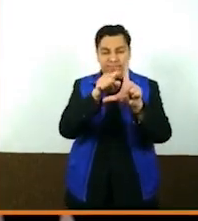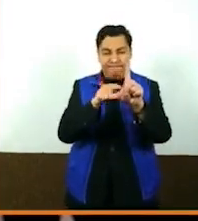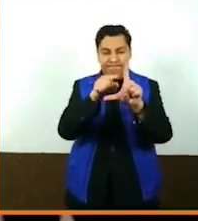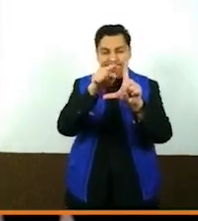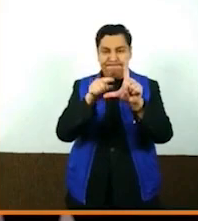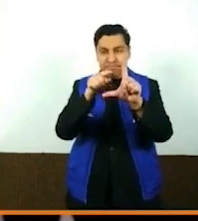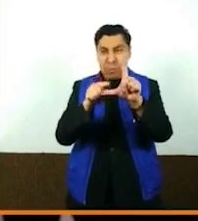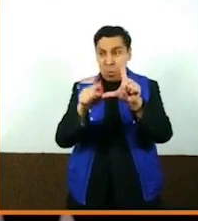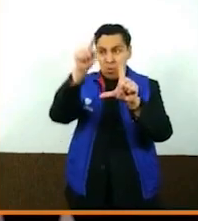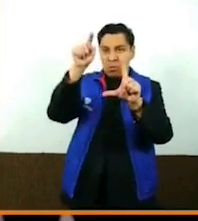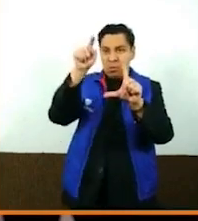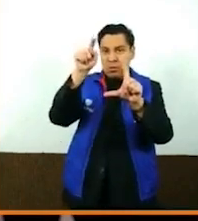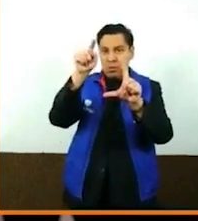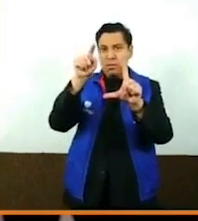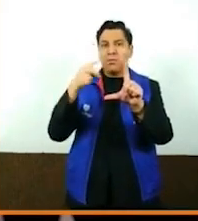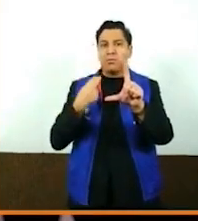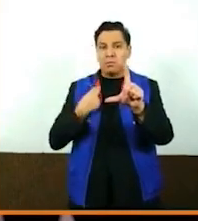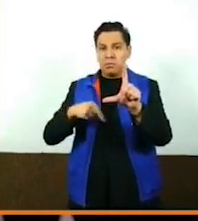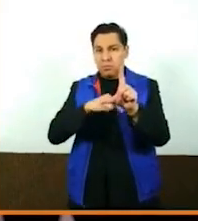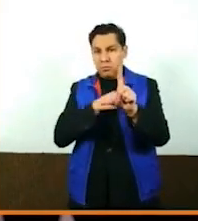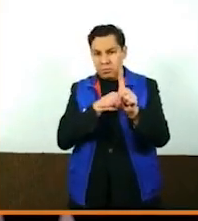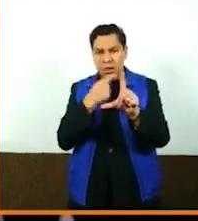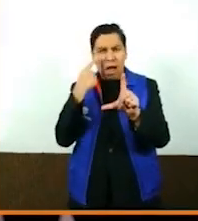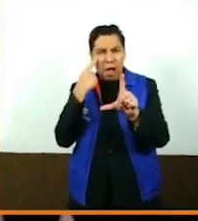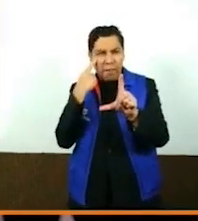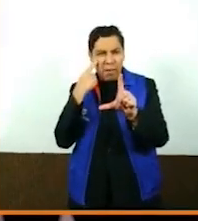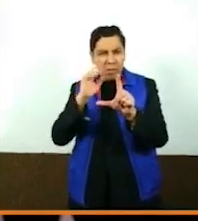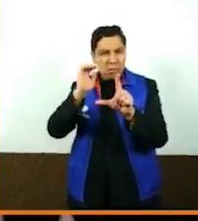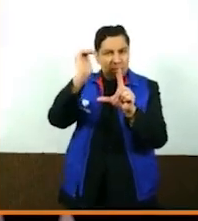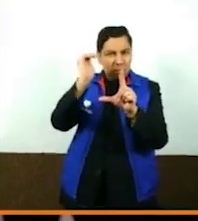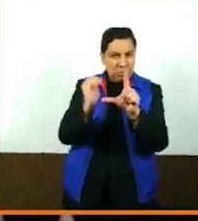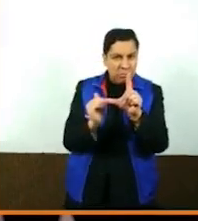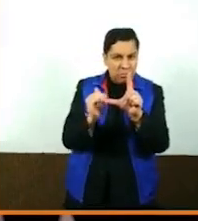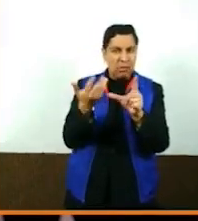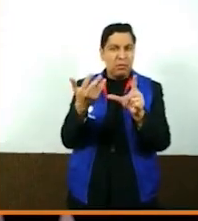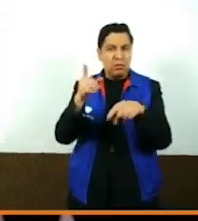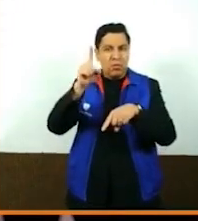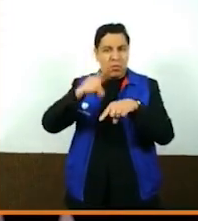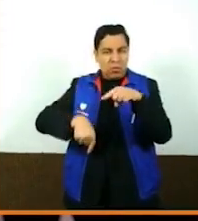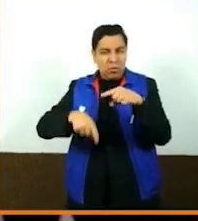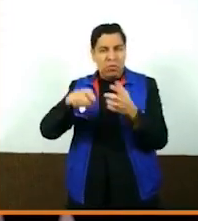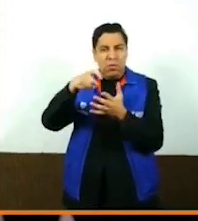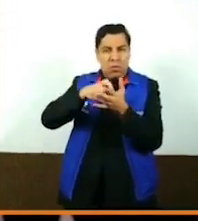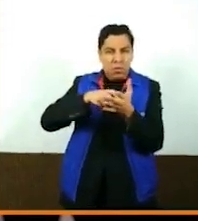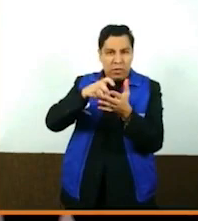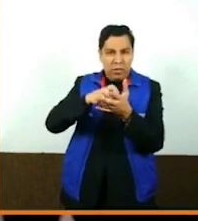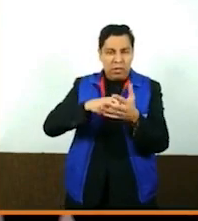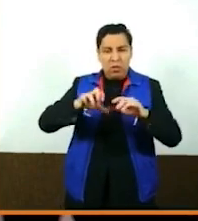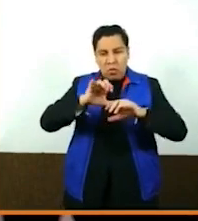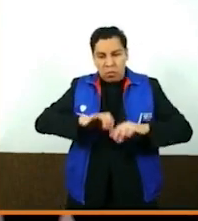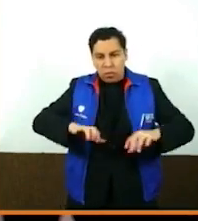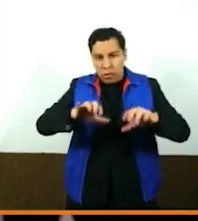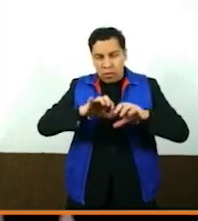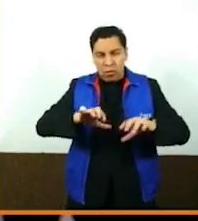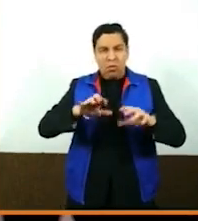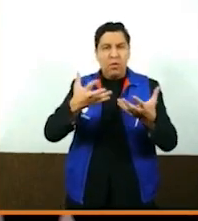pues prácticamente estamos operando 24/7, tenemos servidores conectados, nosotros utilizamos las computadoras que